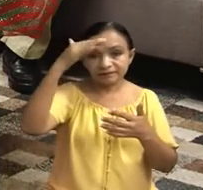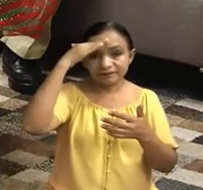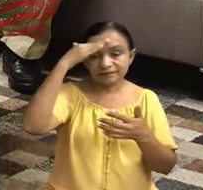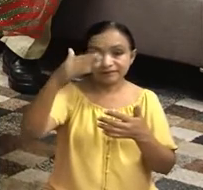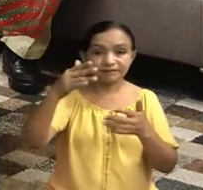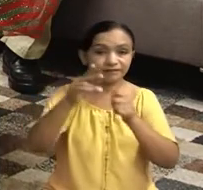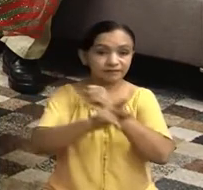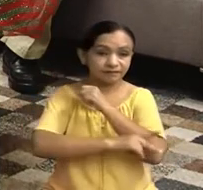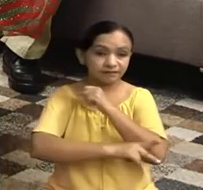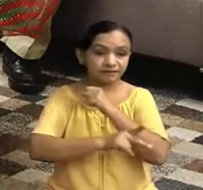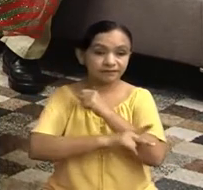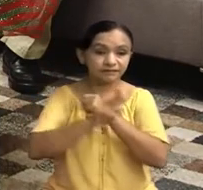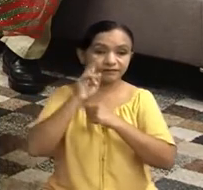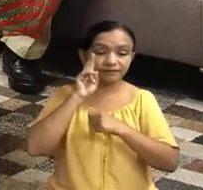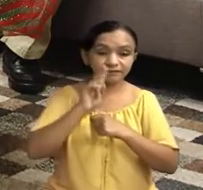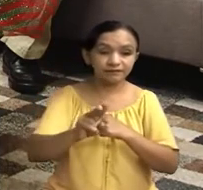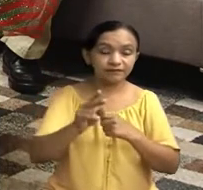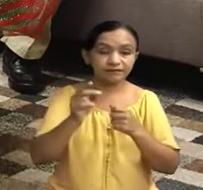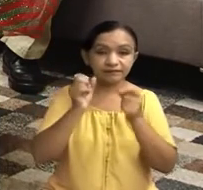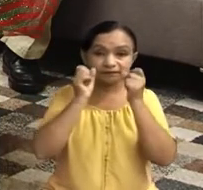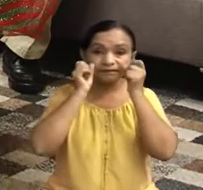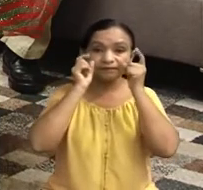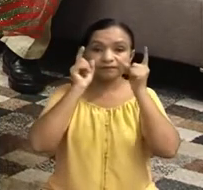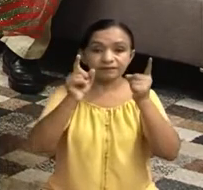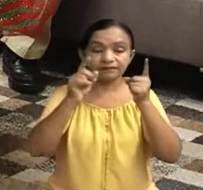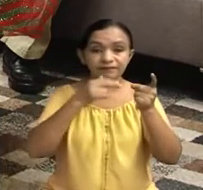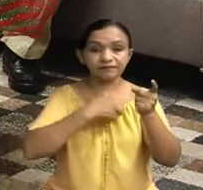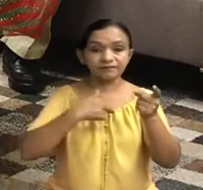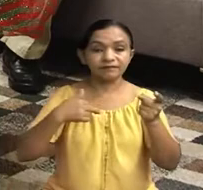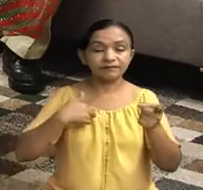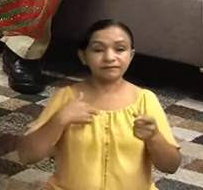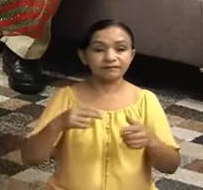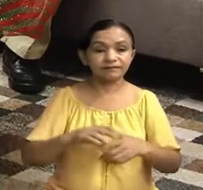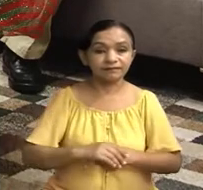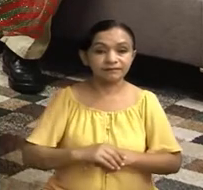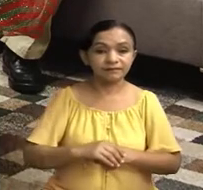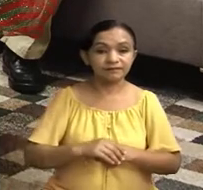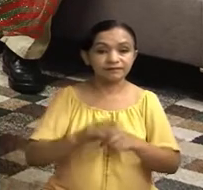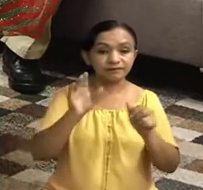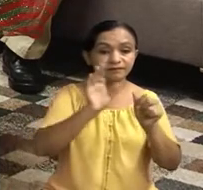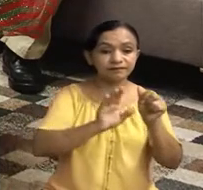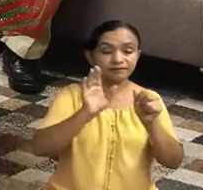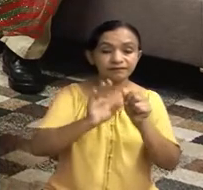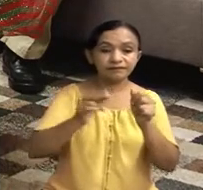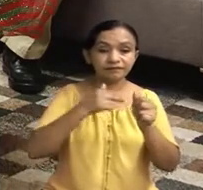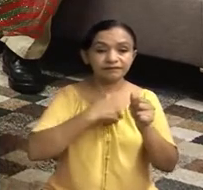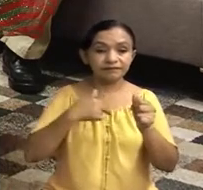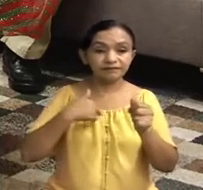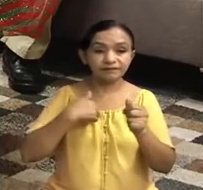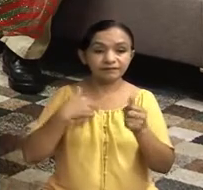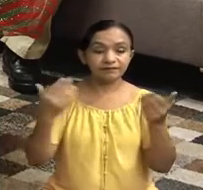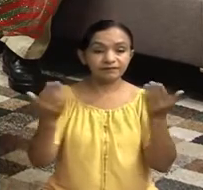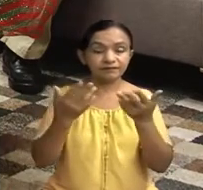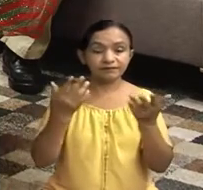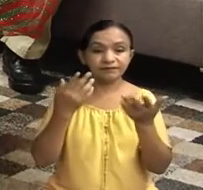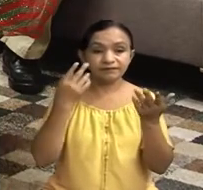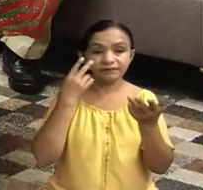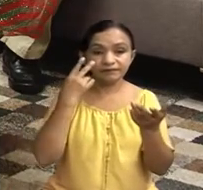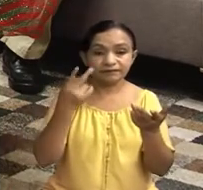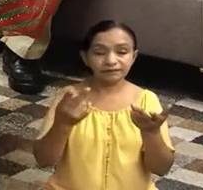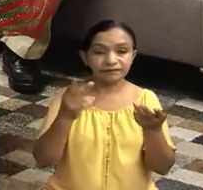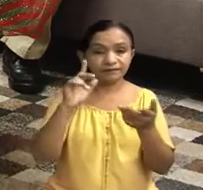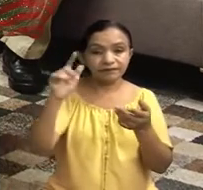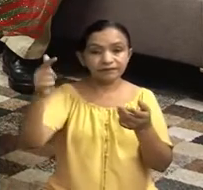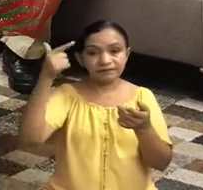tienen, es asombroso porque es otro modelo. Es decir, cuando está uno en las comunidades zapatistas, entiende que es otra cosmovisión, es un